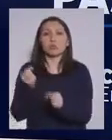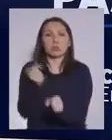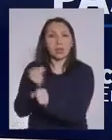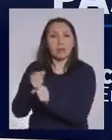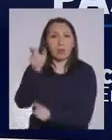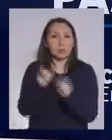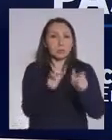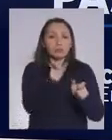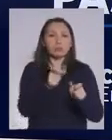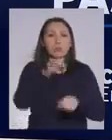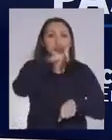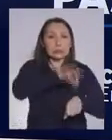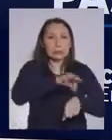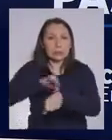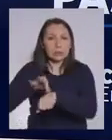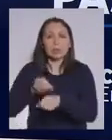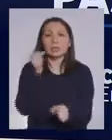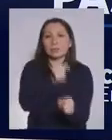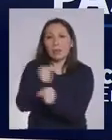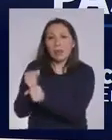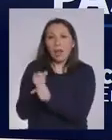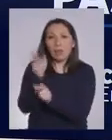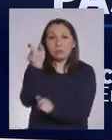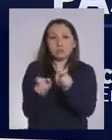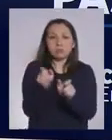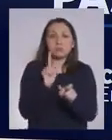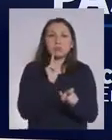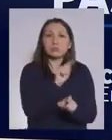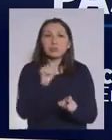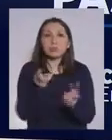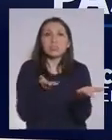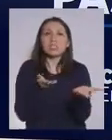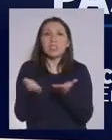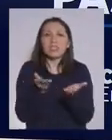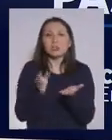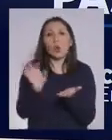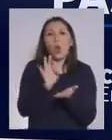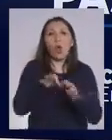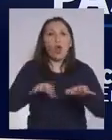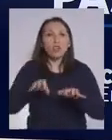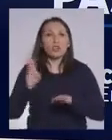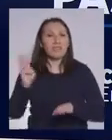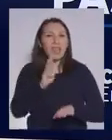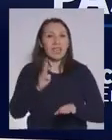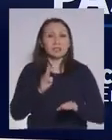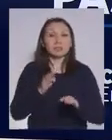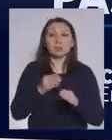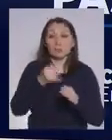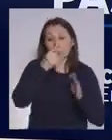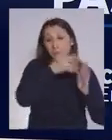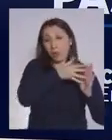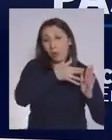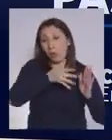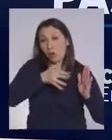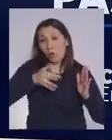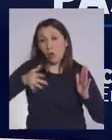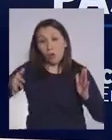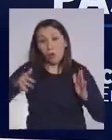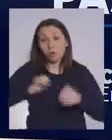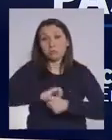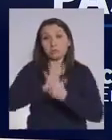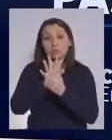trabajadores del sector de la salud a los trabajadores de los servicios o insumos básicos que durante todo el periodo la pandemia